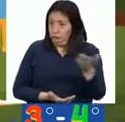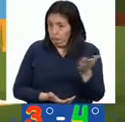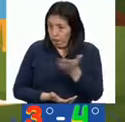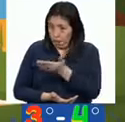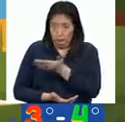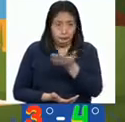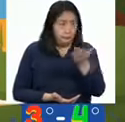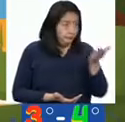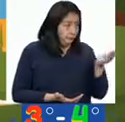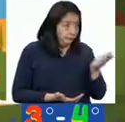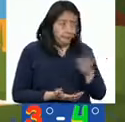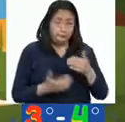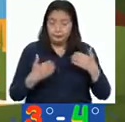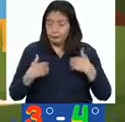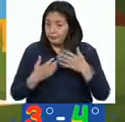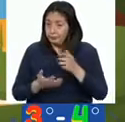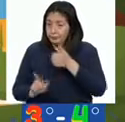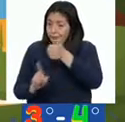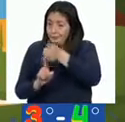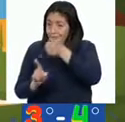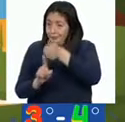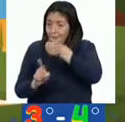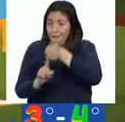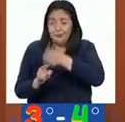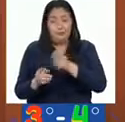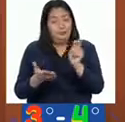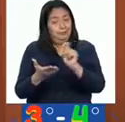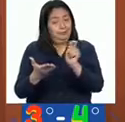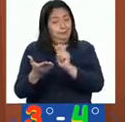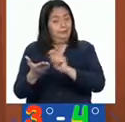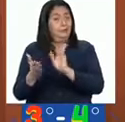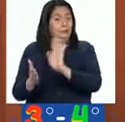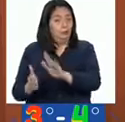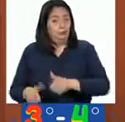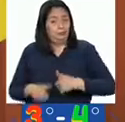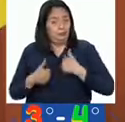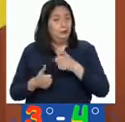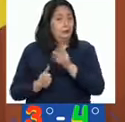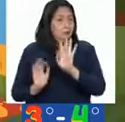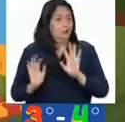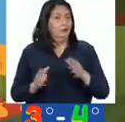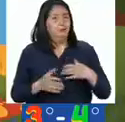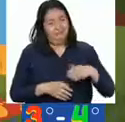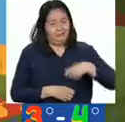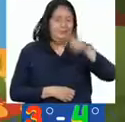todos, todos tengan sus propios diarios de vida...